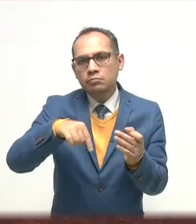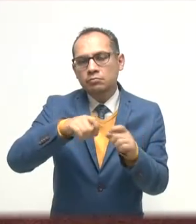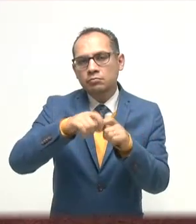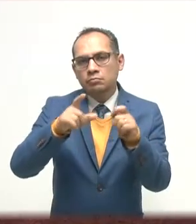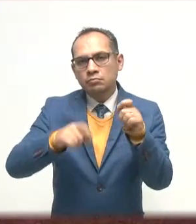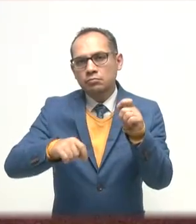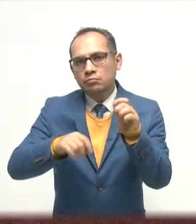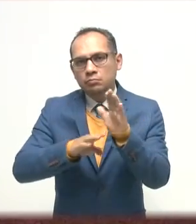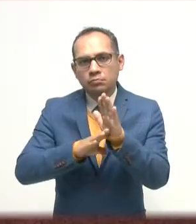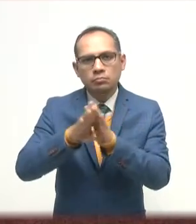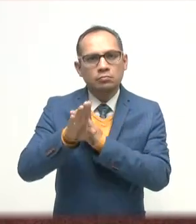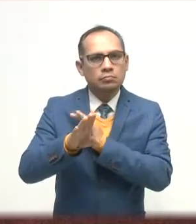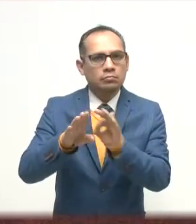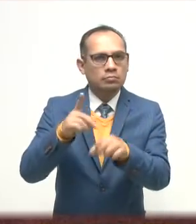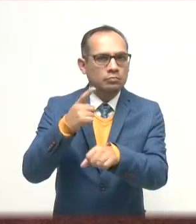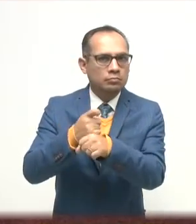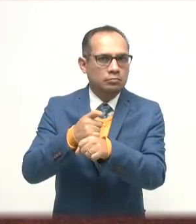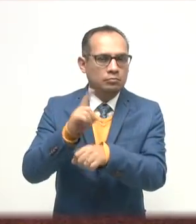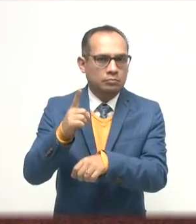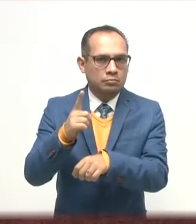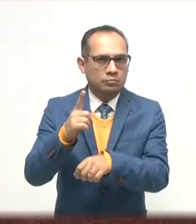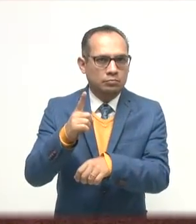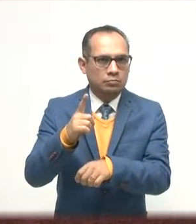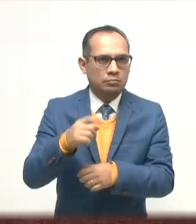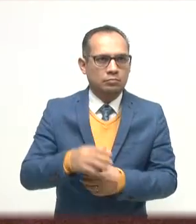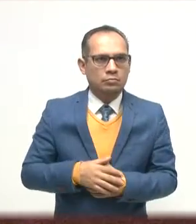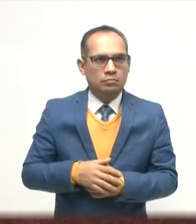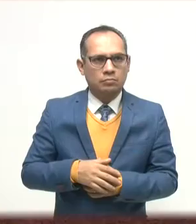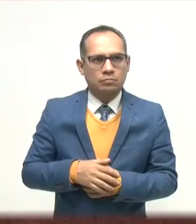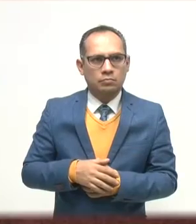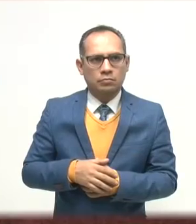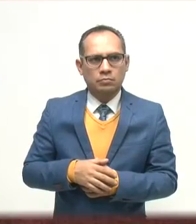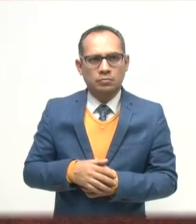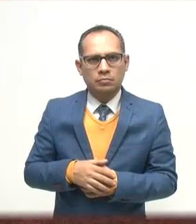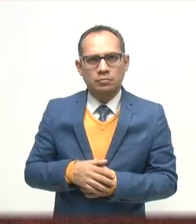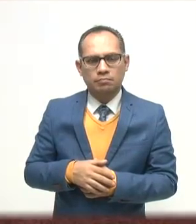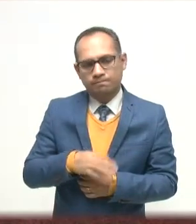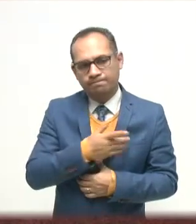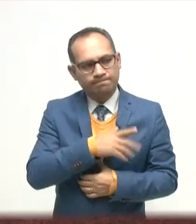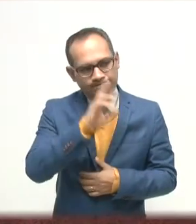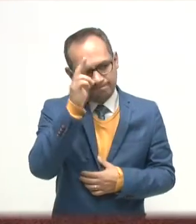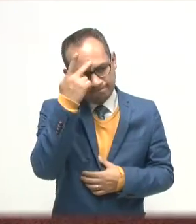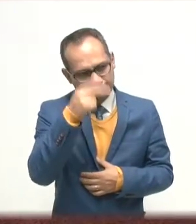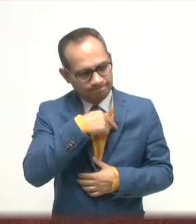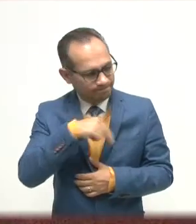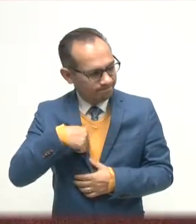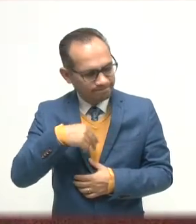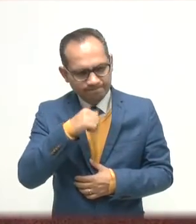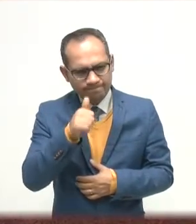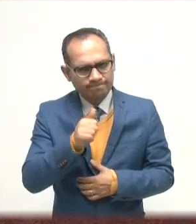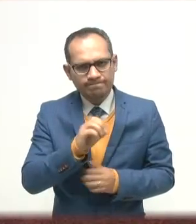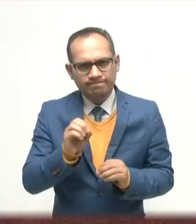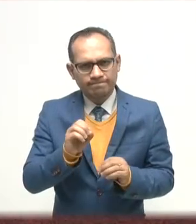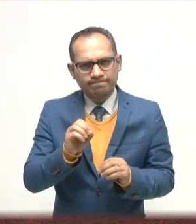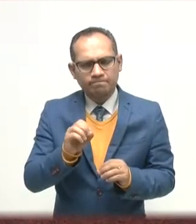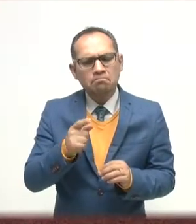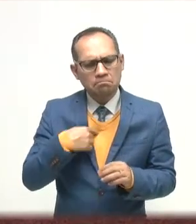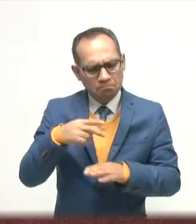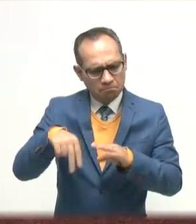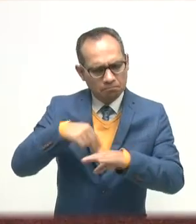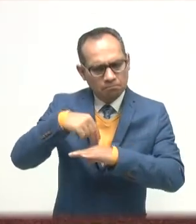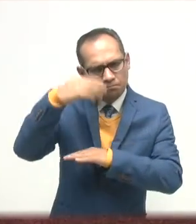el primero de diciembre no nos confundimos para nada mi querido diputado sabemos bien dónde estamos parados